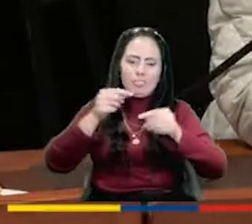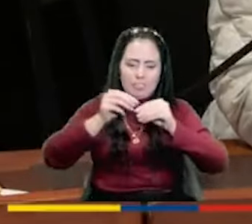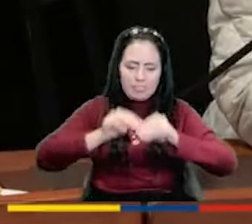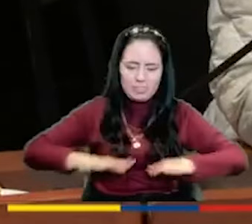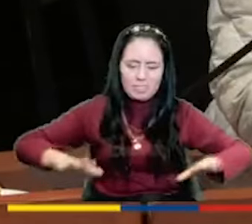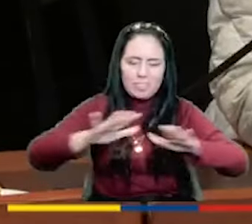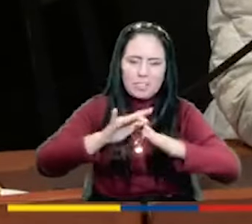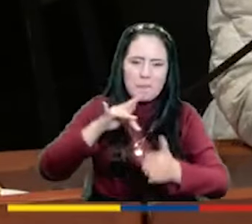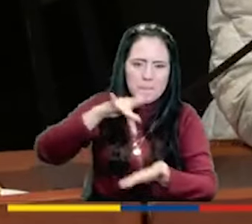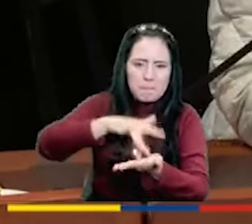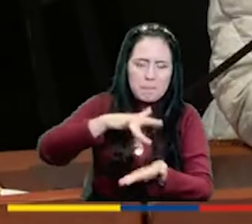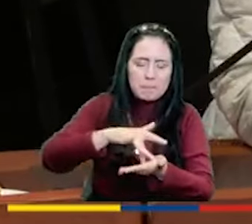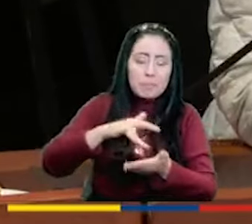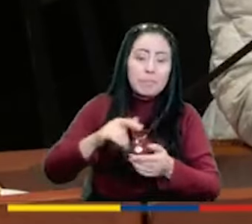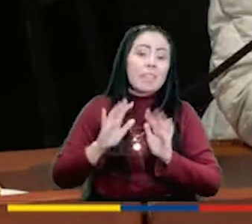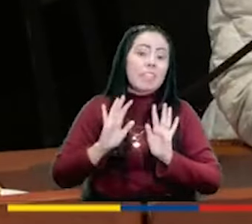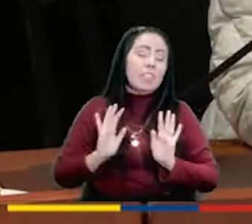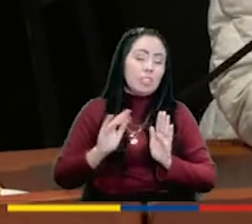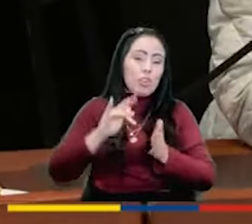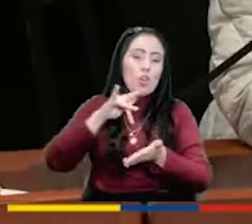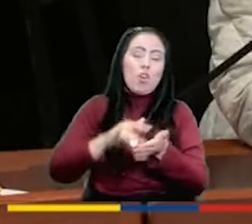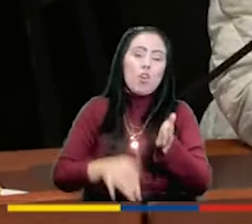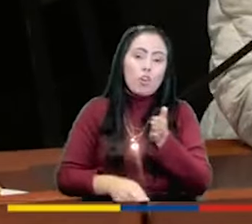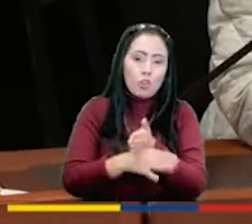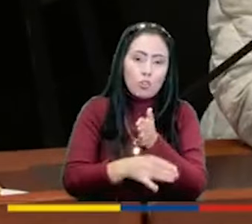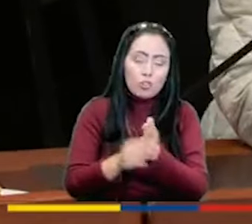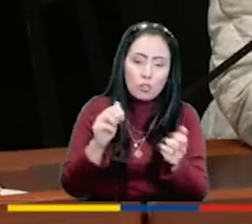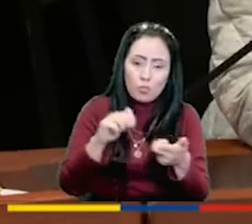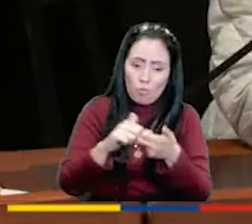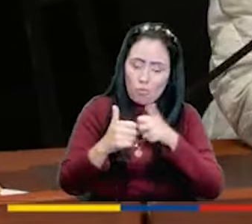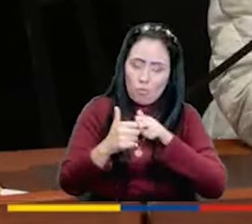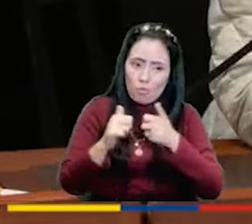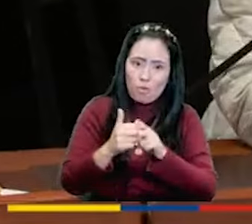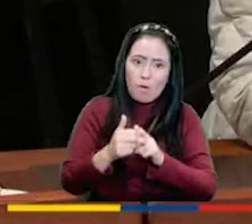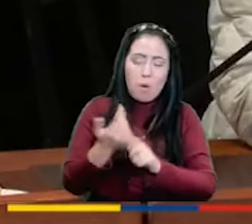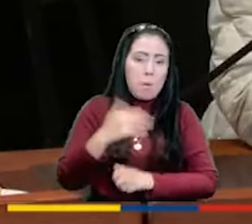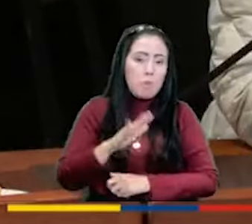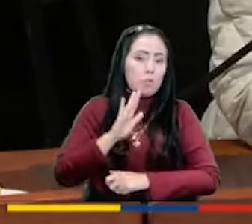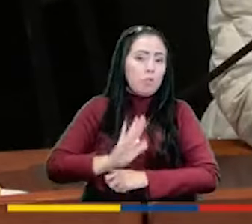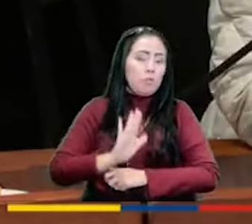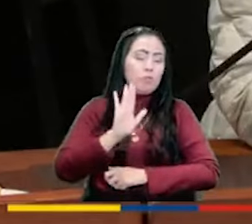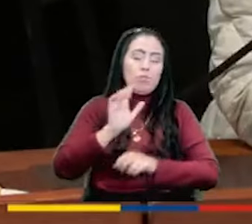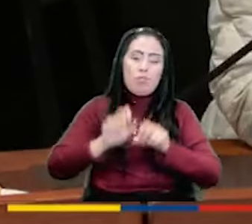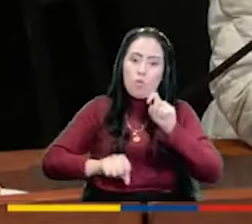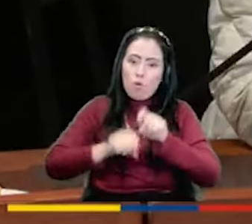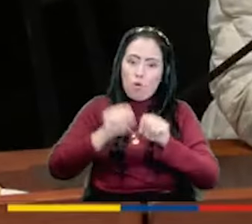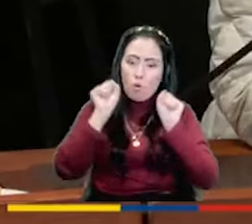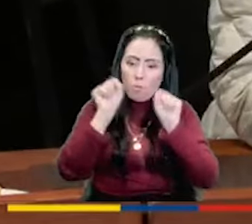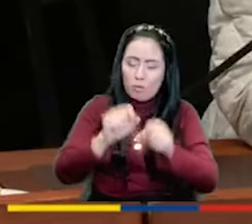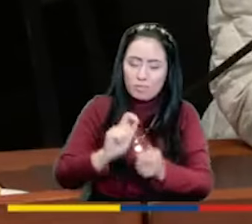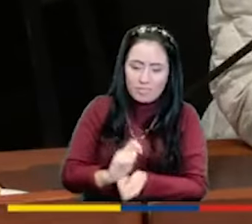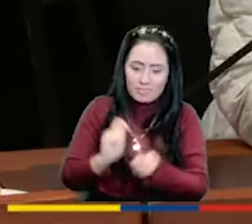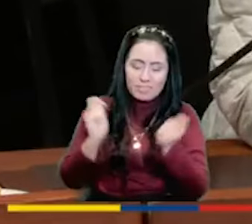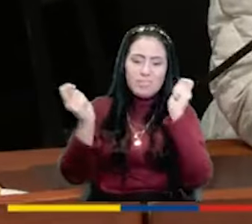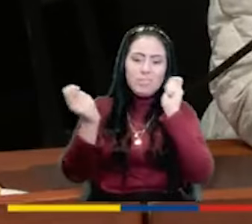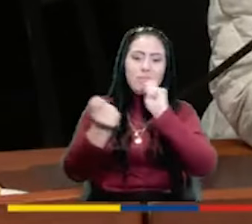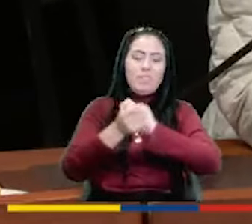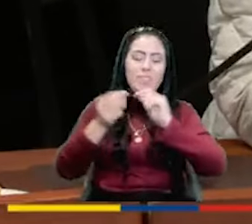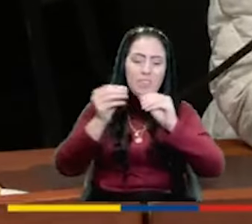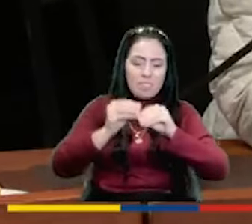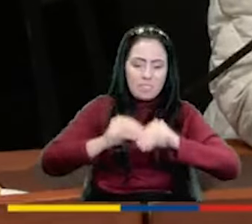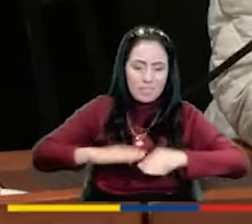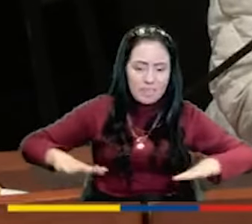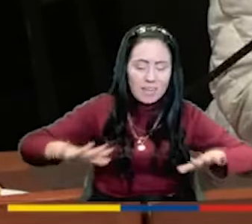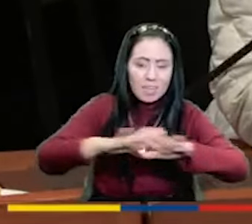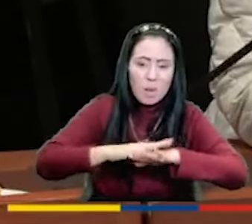étnica. Y eso sigue siendo un problema porque usted no puede transformar la realidad de un